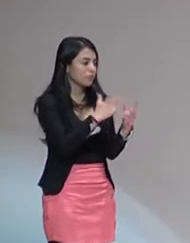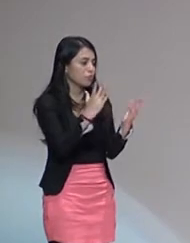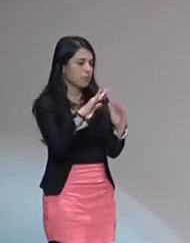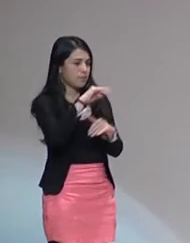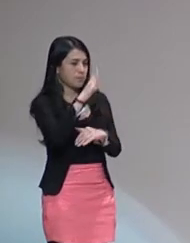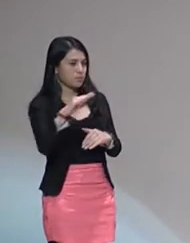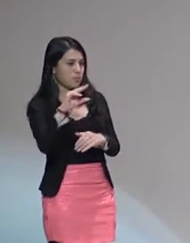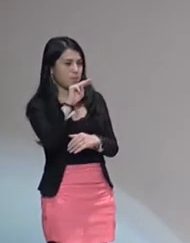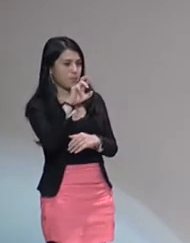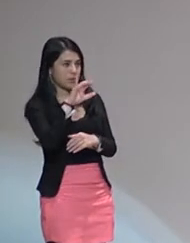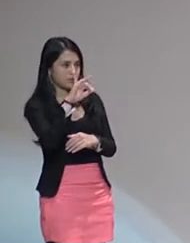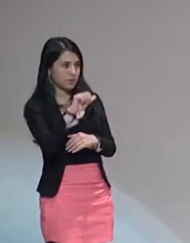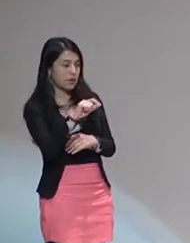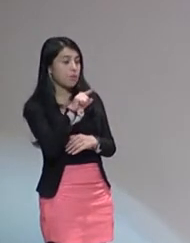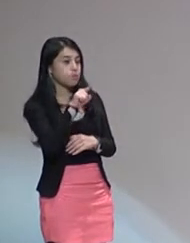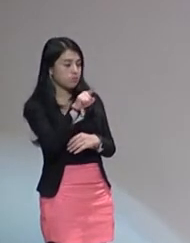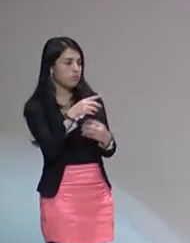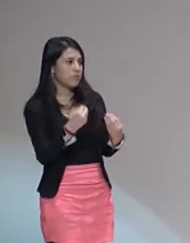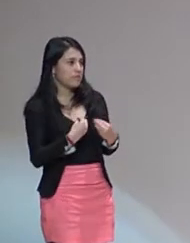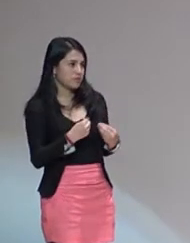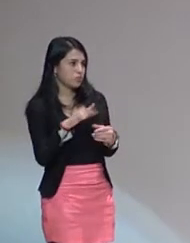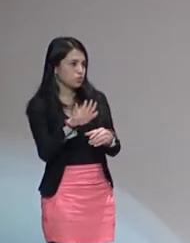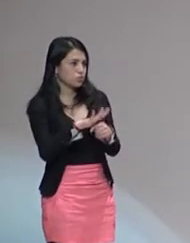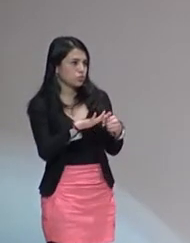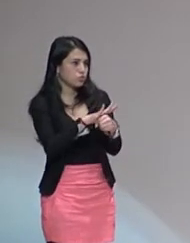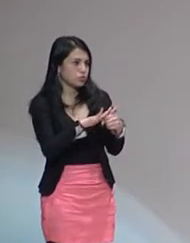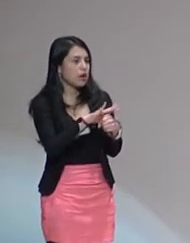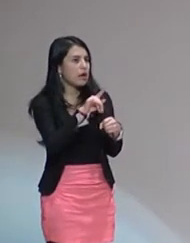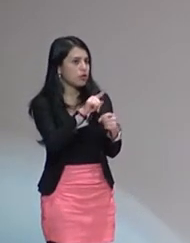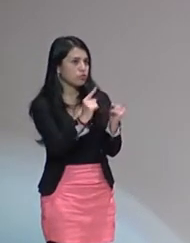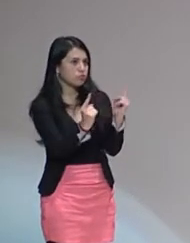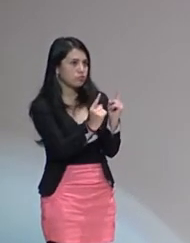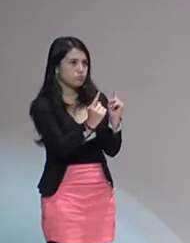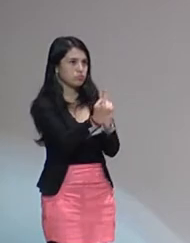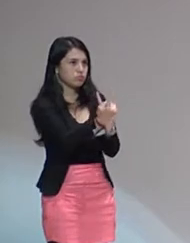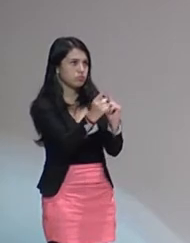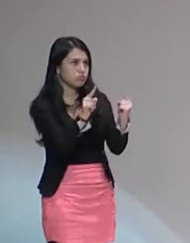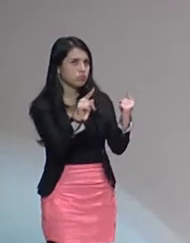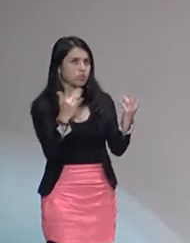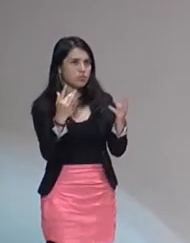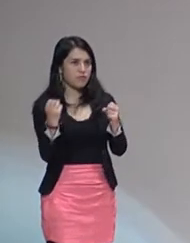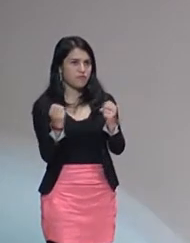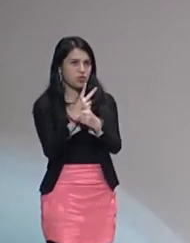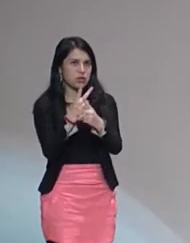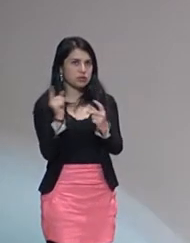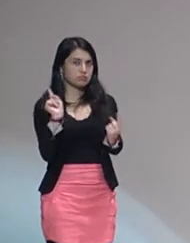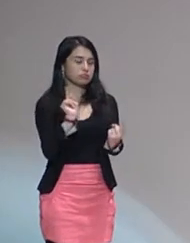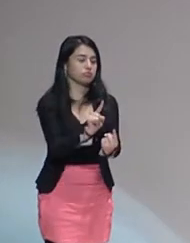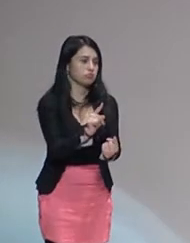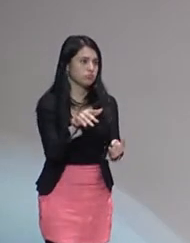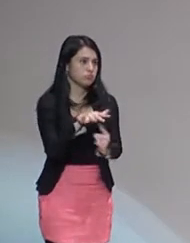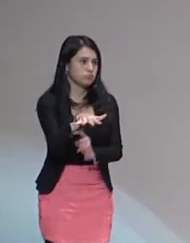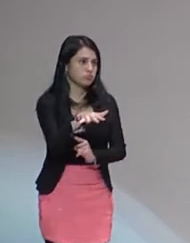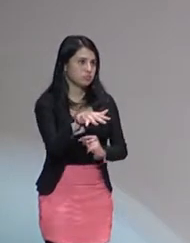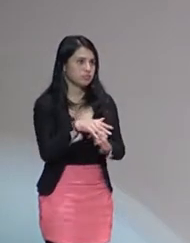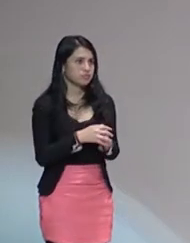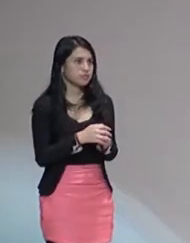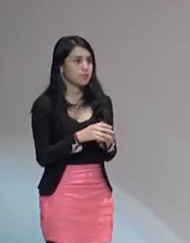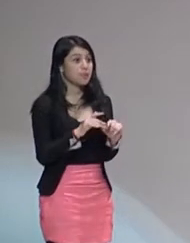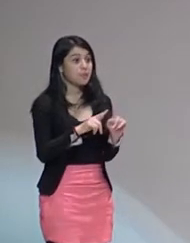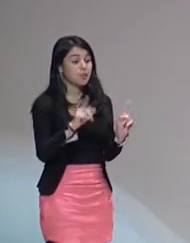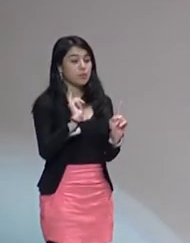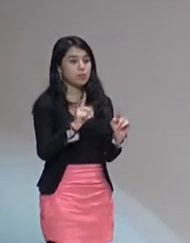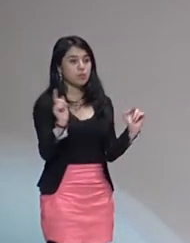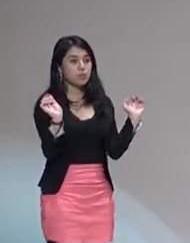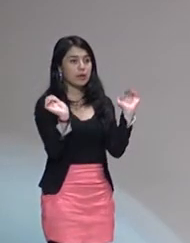María tenían una cercanía con la violencia en un momento dado. Pero por la